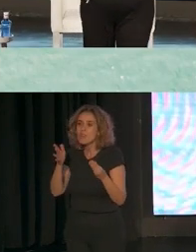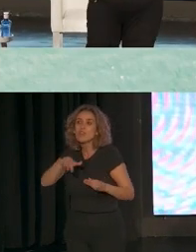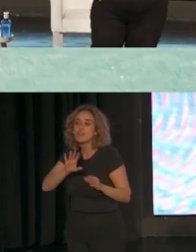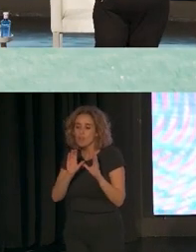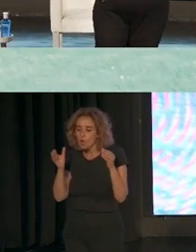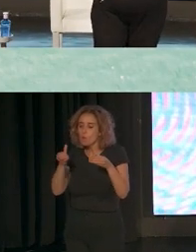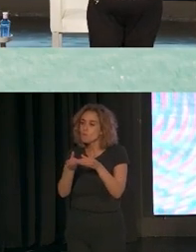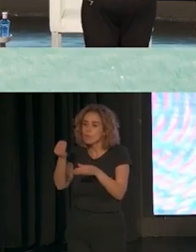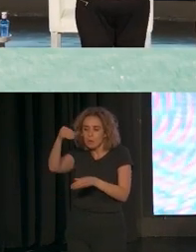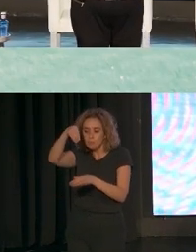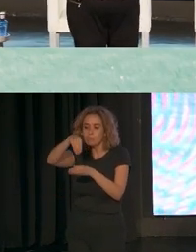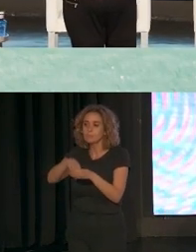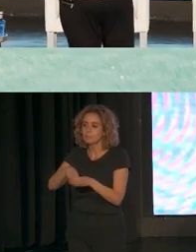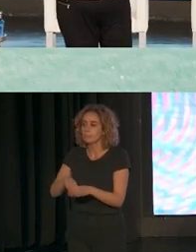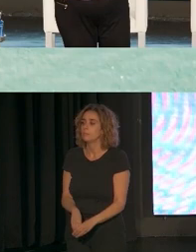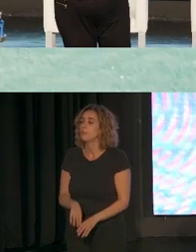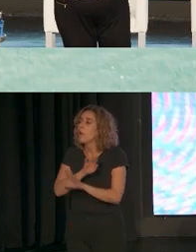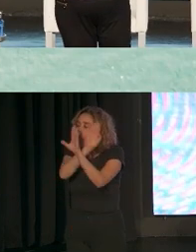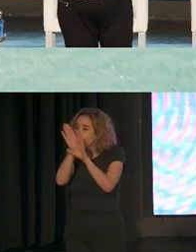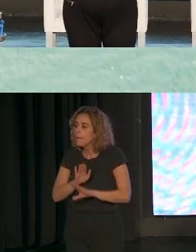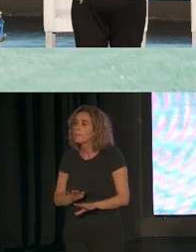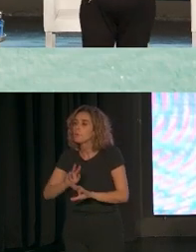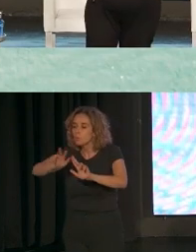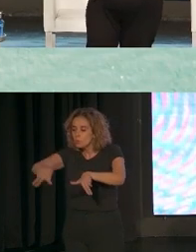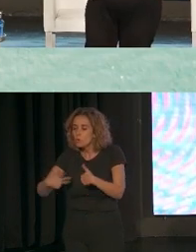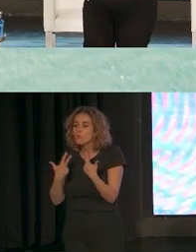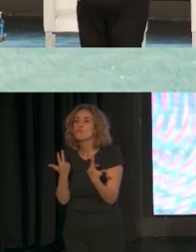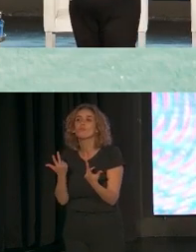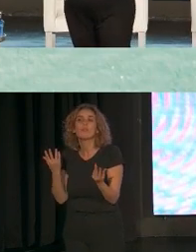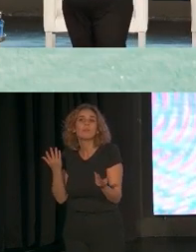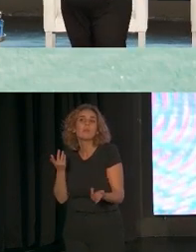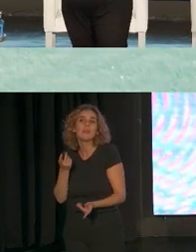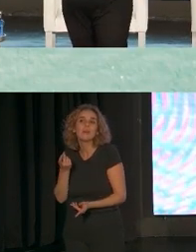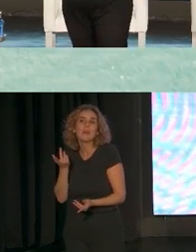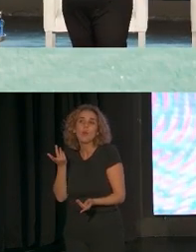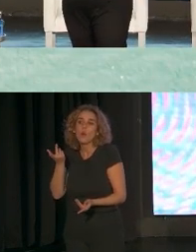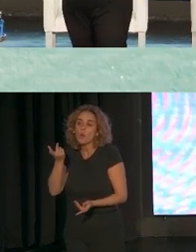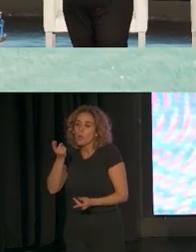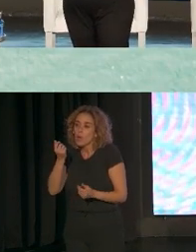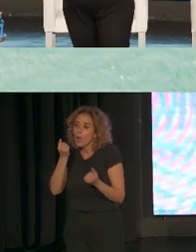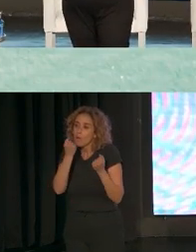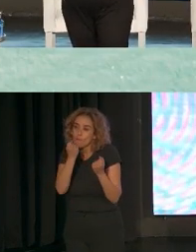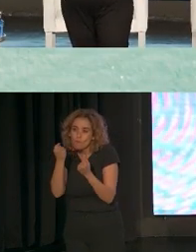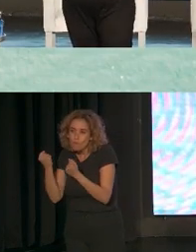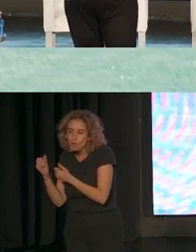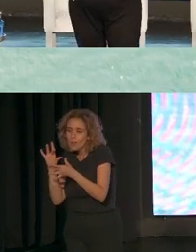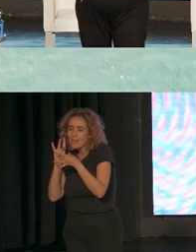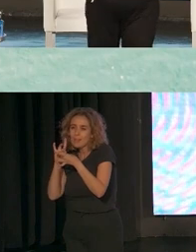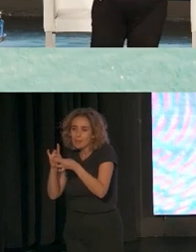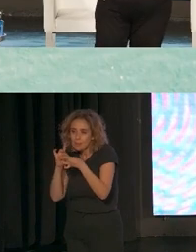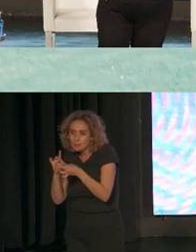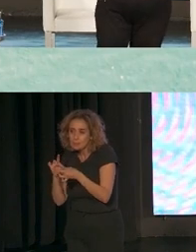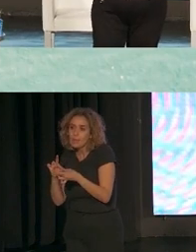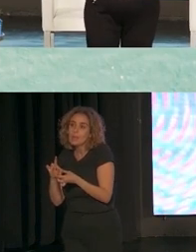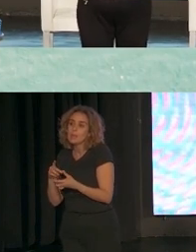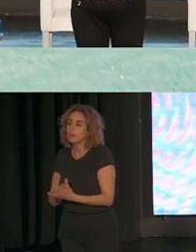comunidad y por último también nos permite conectarnos con nuestras fortalezas y nuestros